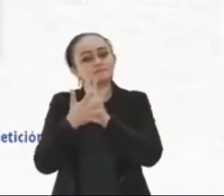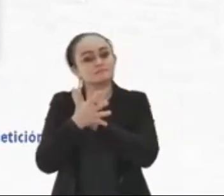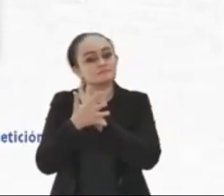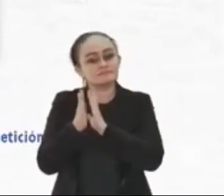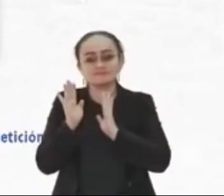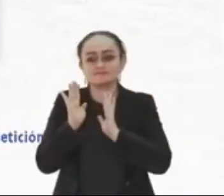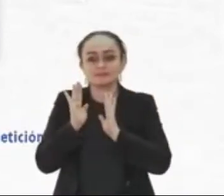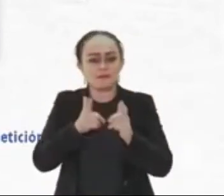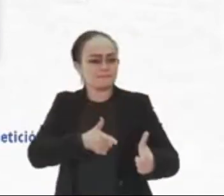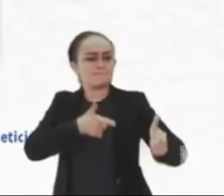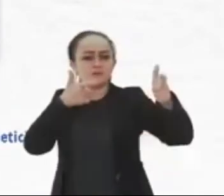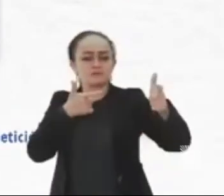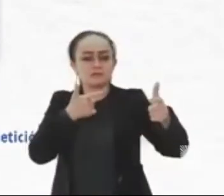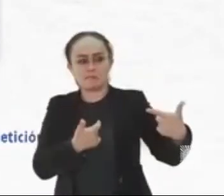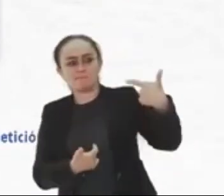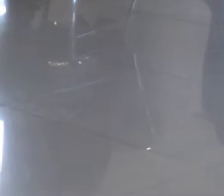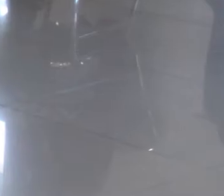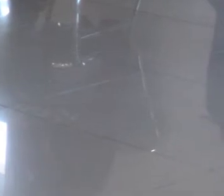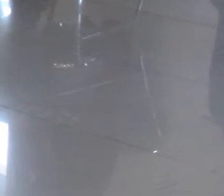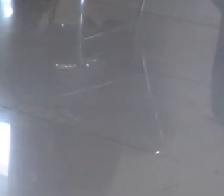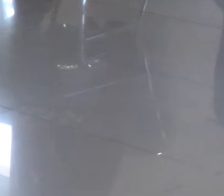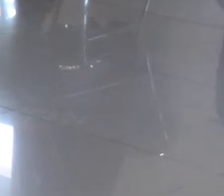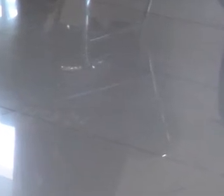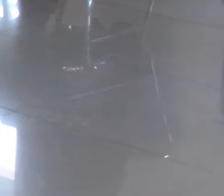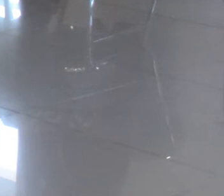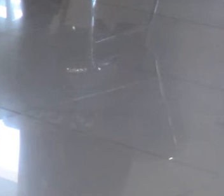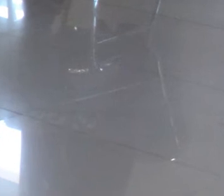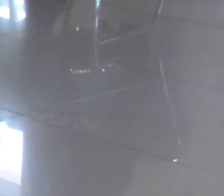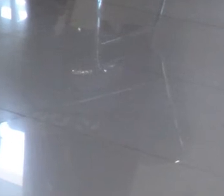al fusil, la palabra.